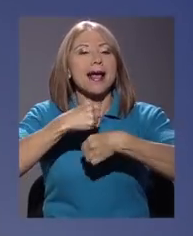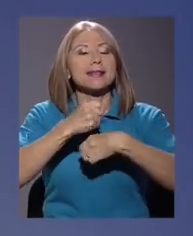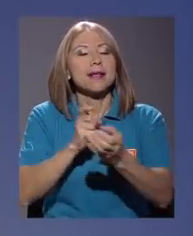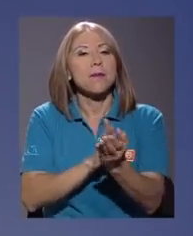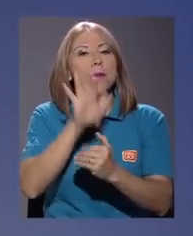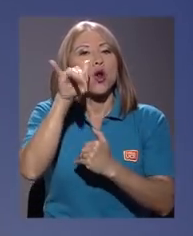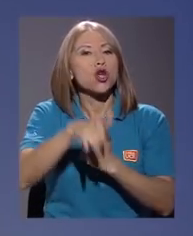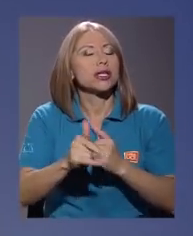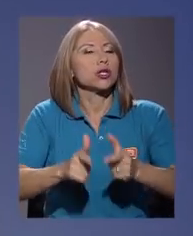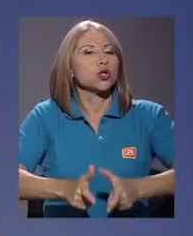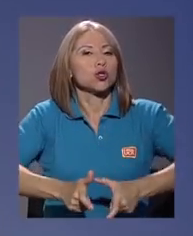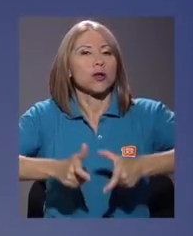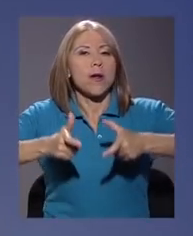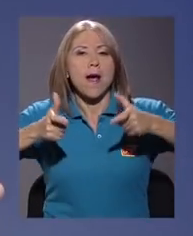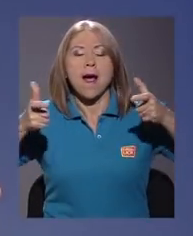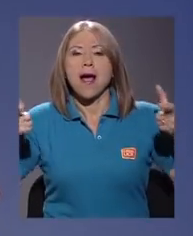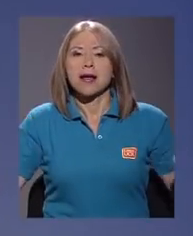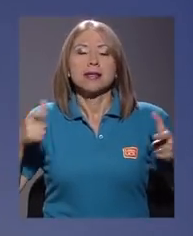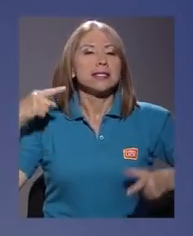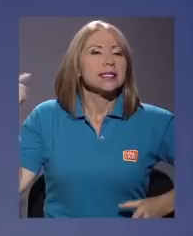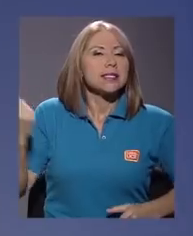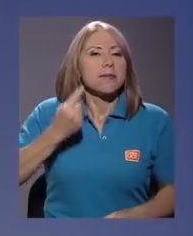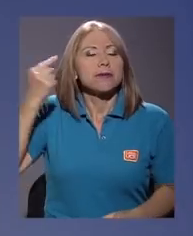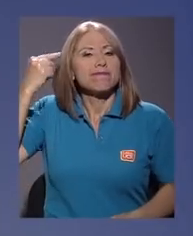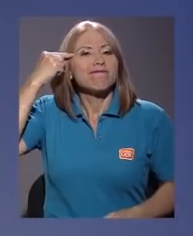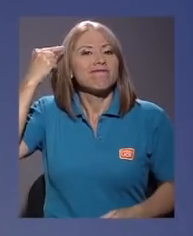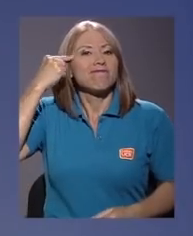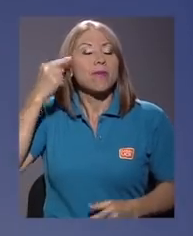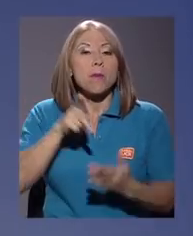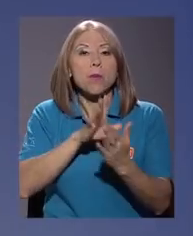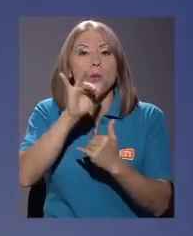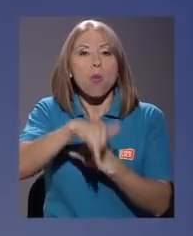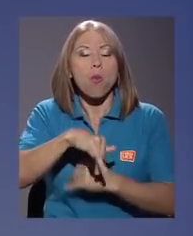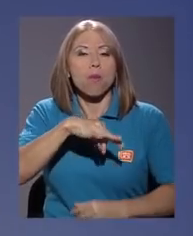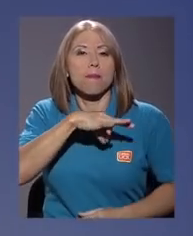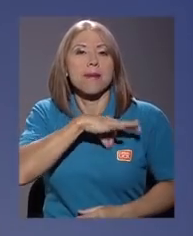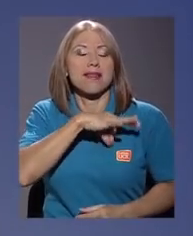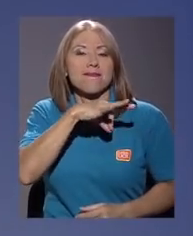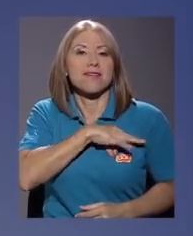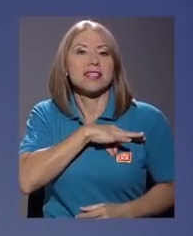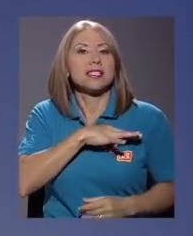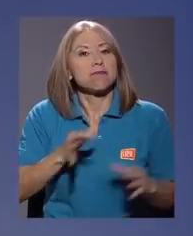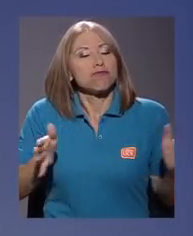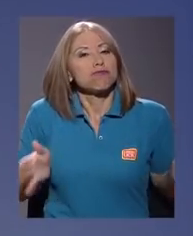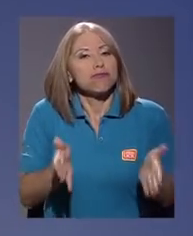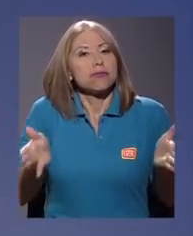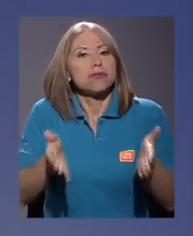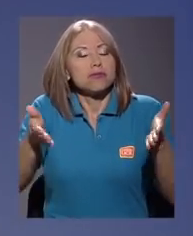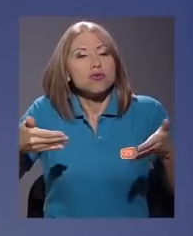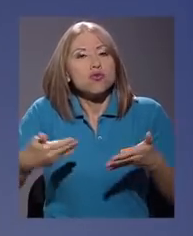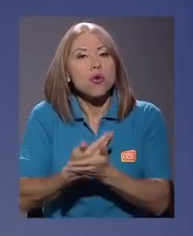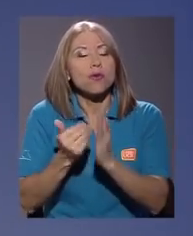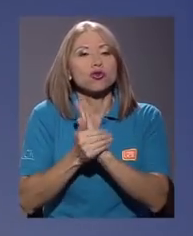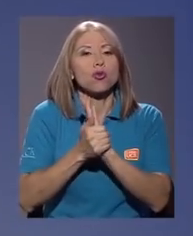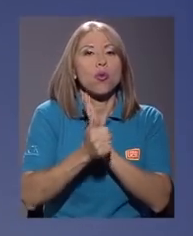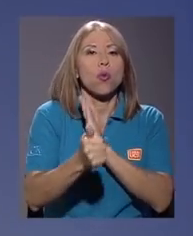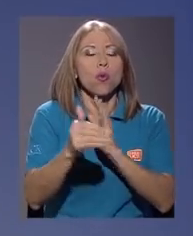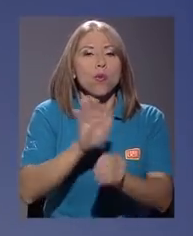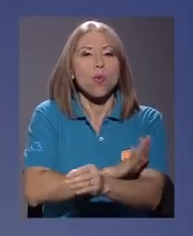de gran magnitud y que tenés siempre en mente que beneficien la la forja de nuevos talentos musicales